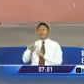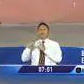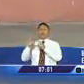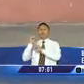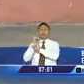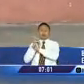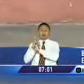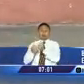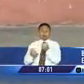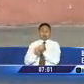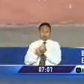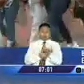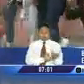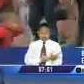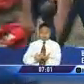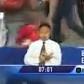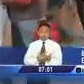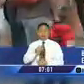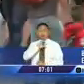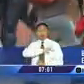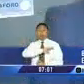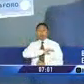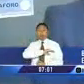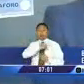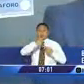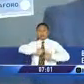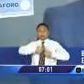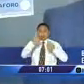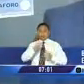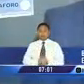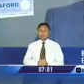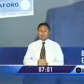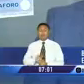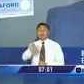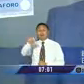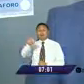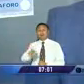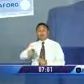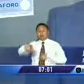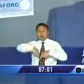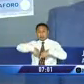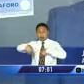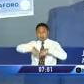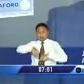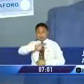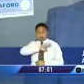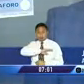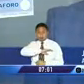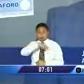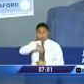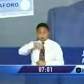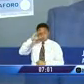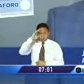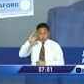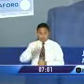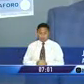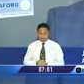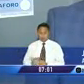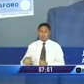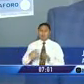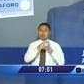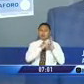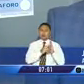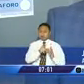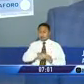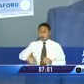los bomberos, agentes municipales y aduaneros. Los agentes metropolitanos de tránsito en el reglamento no se les debería